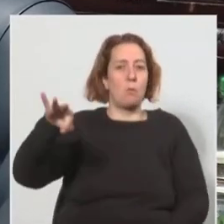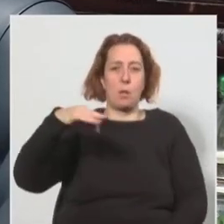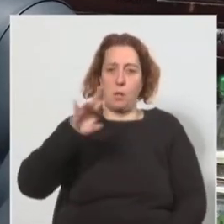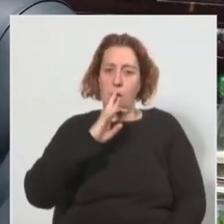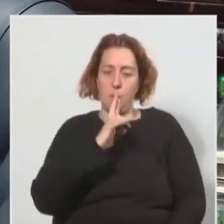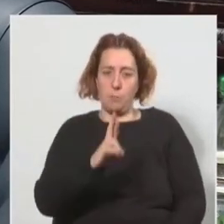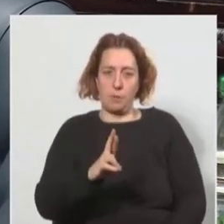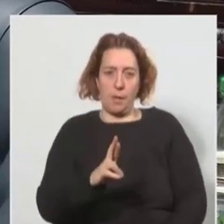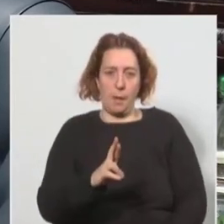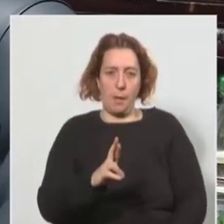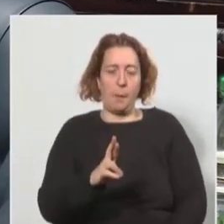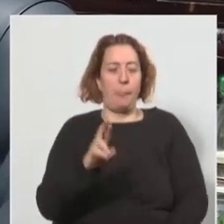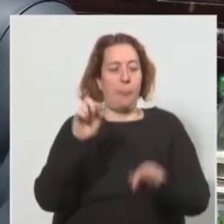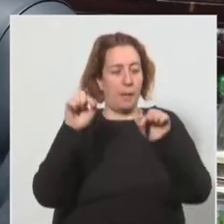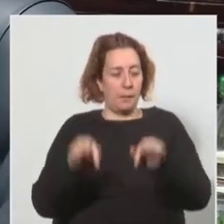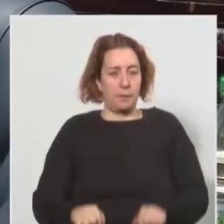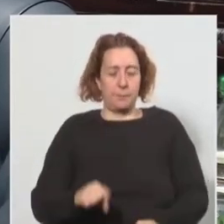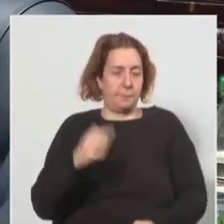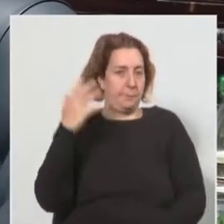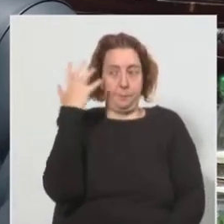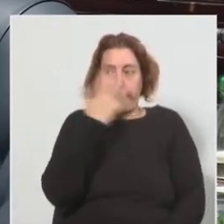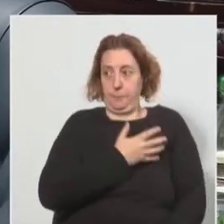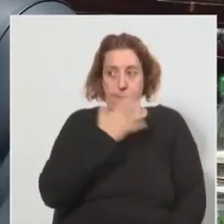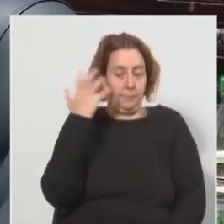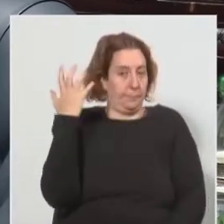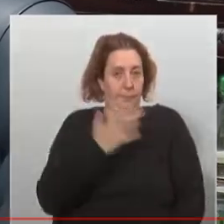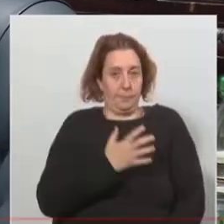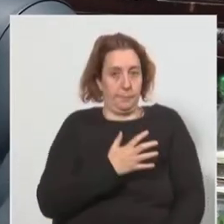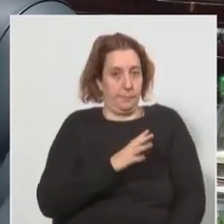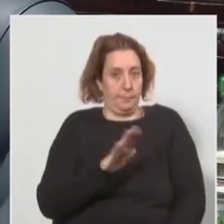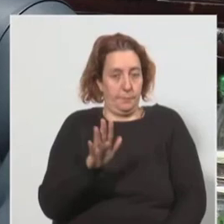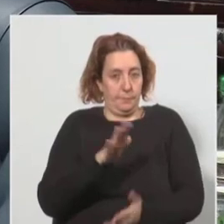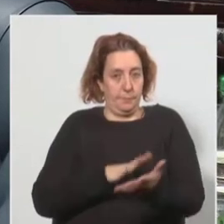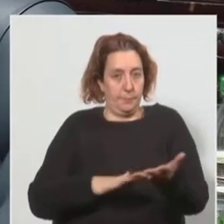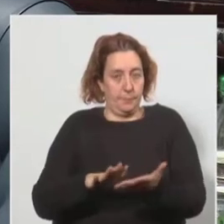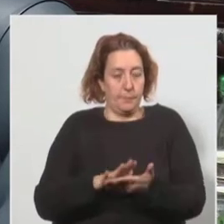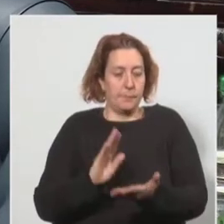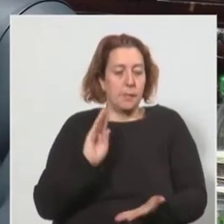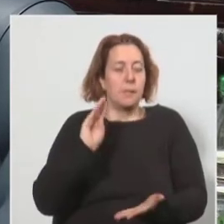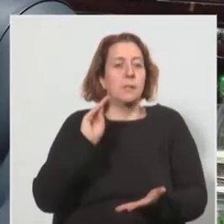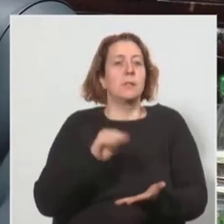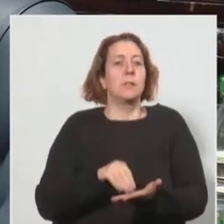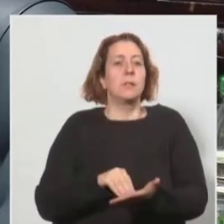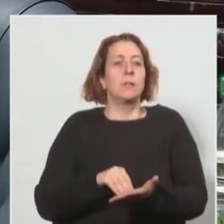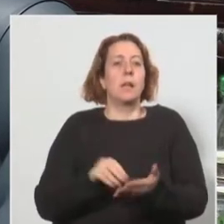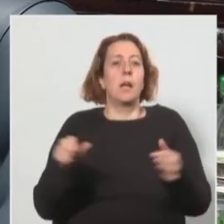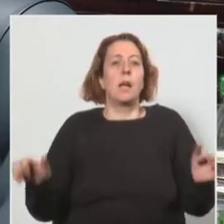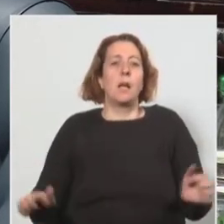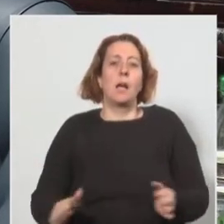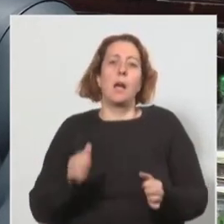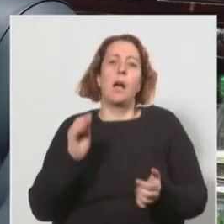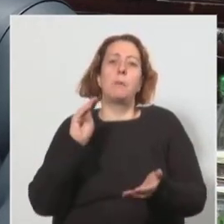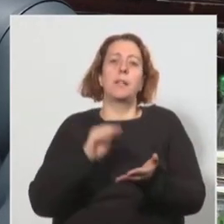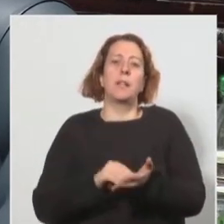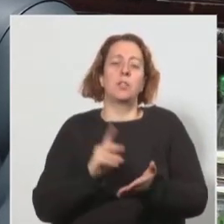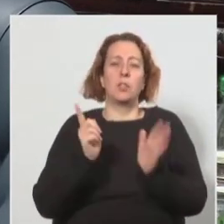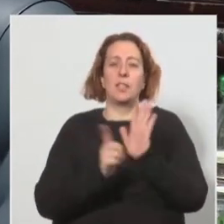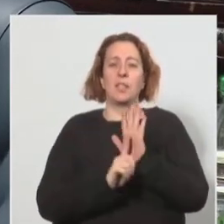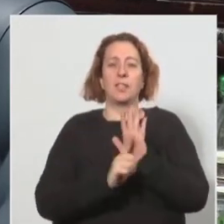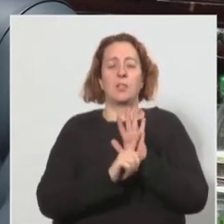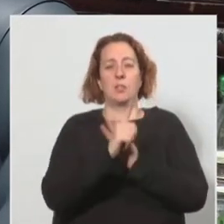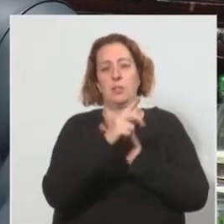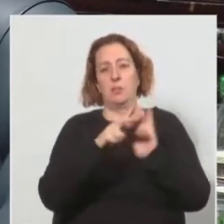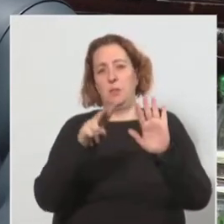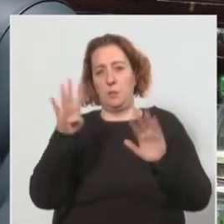respuesta a este bochornoso evento que se actuó aplicando el decreto 129 de 2014.